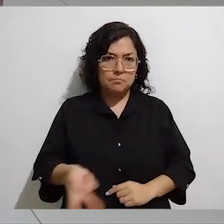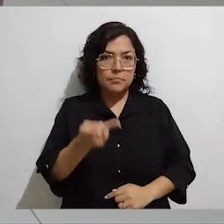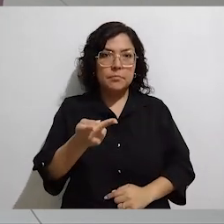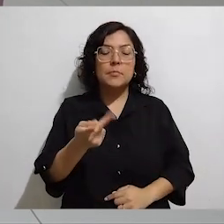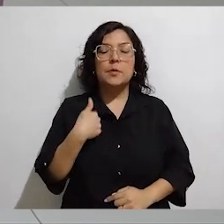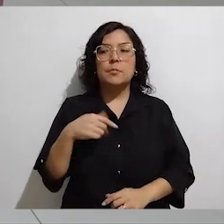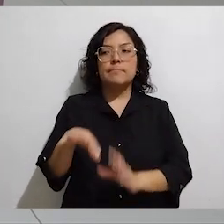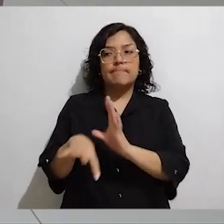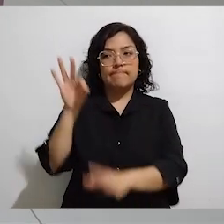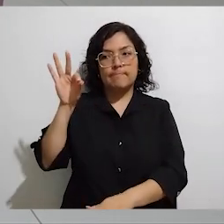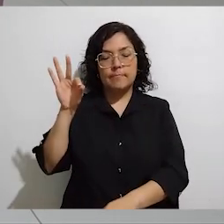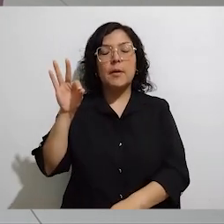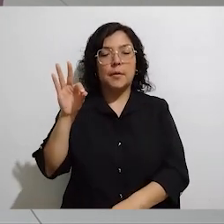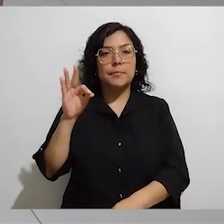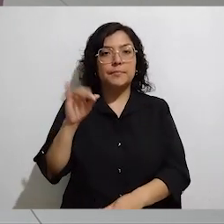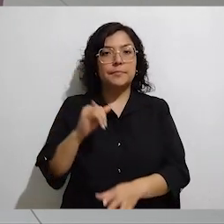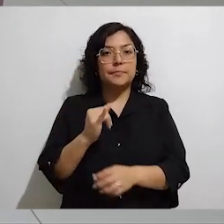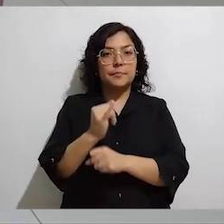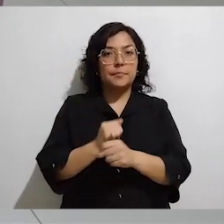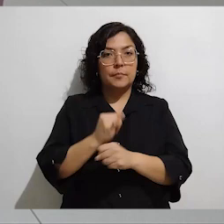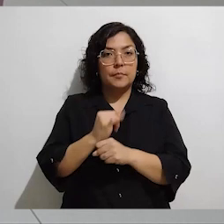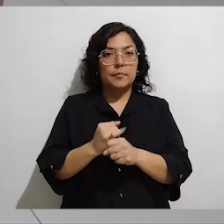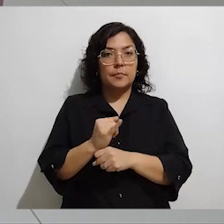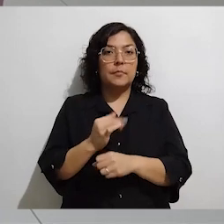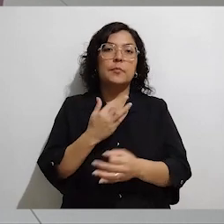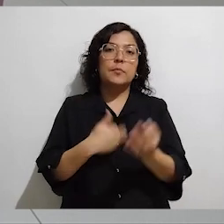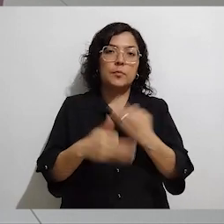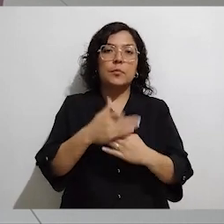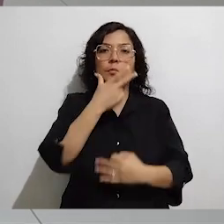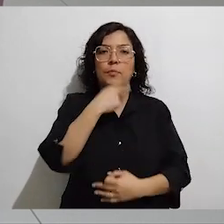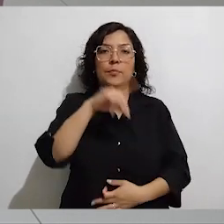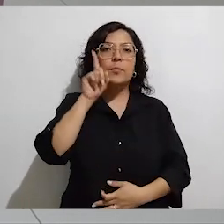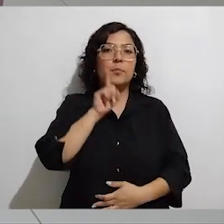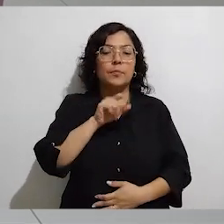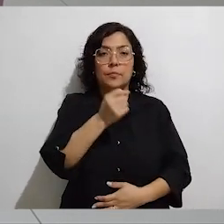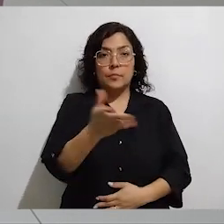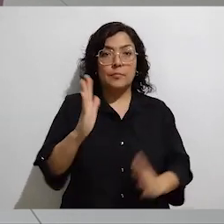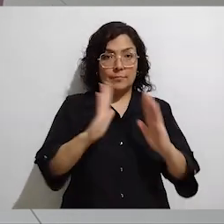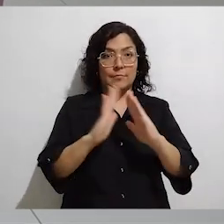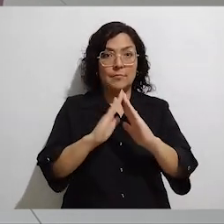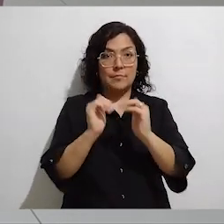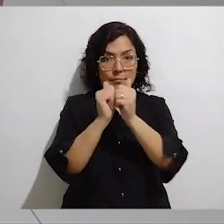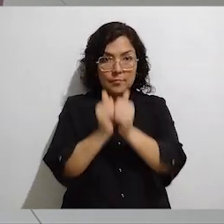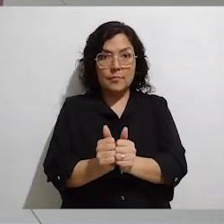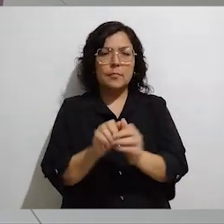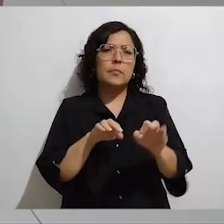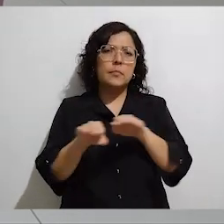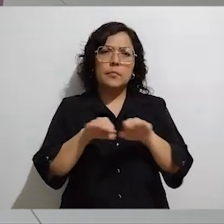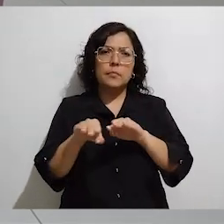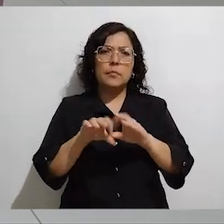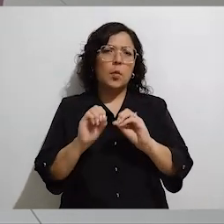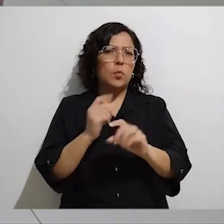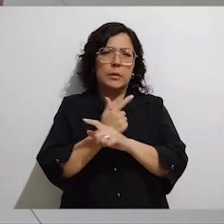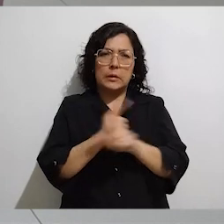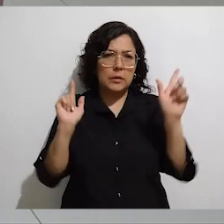dudas pudieran servir como un criterio orientador para que todas y todos ustedes desde la comodidad de sus hogares, de su trabajo, donde nos